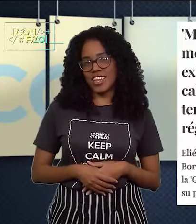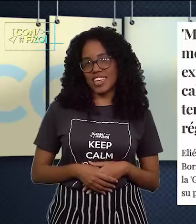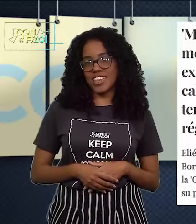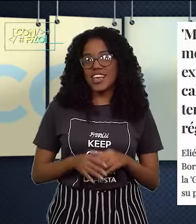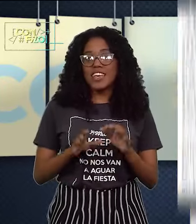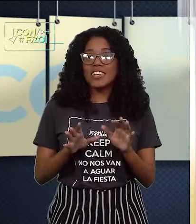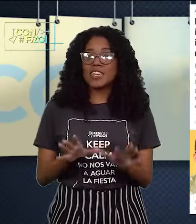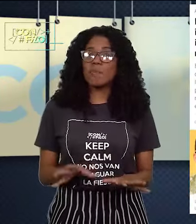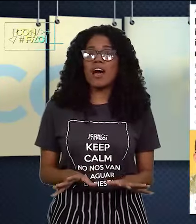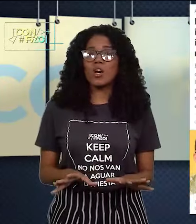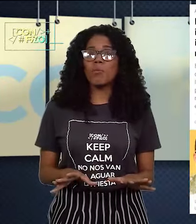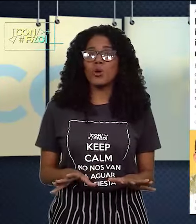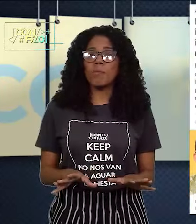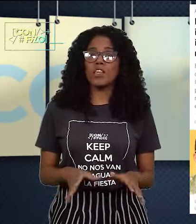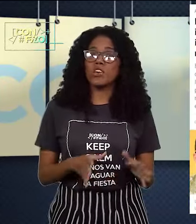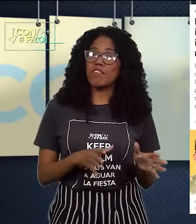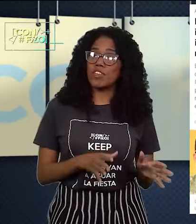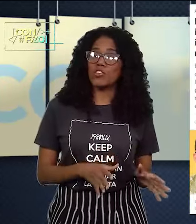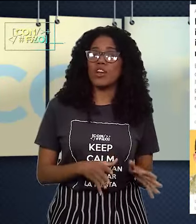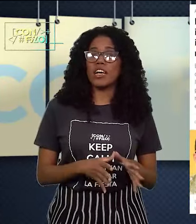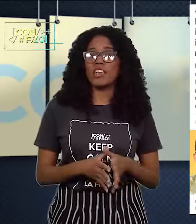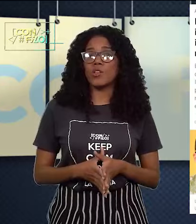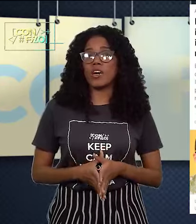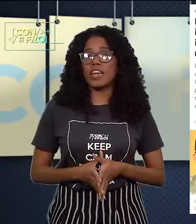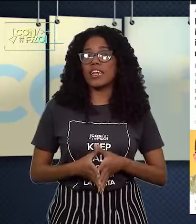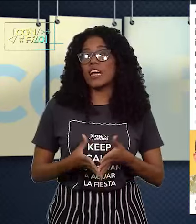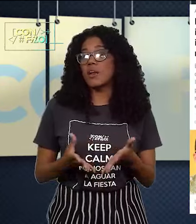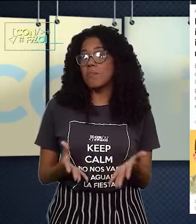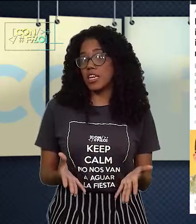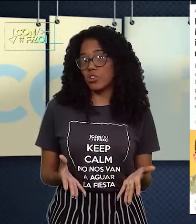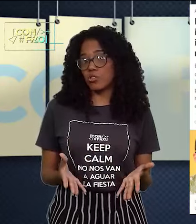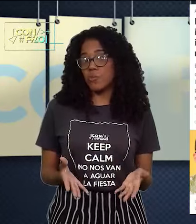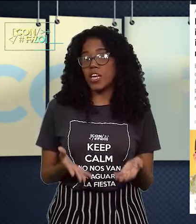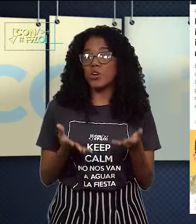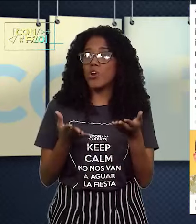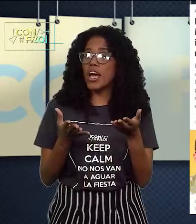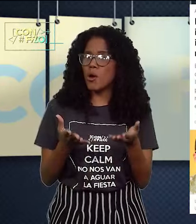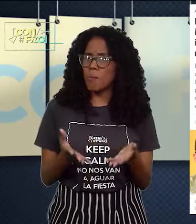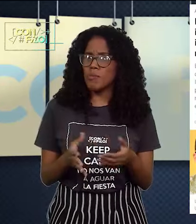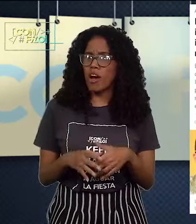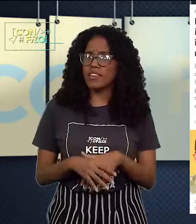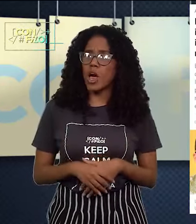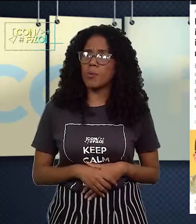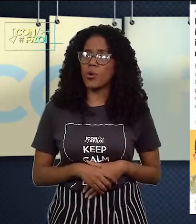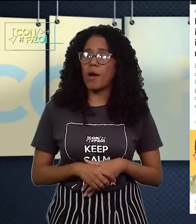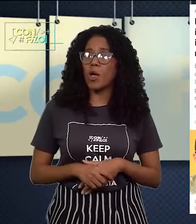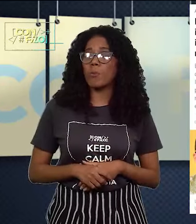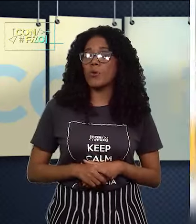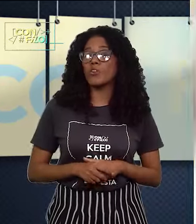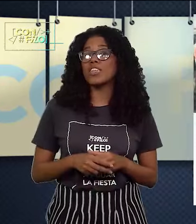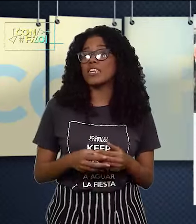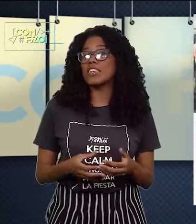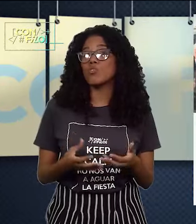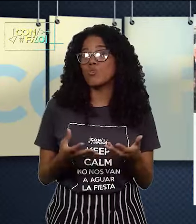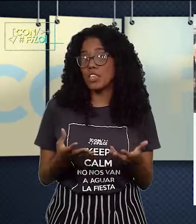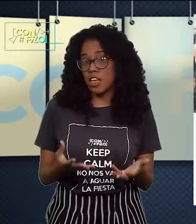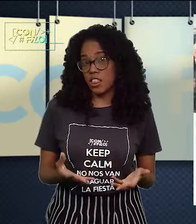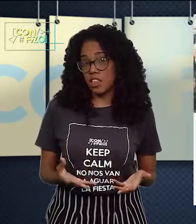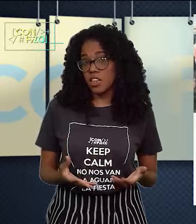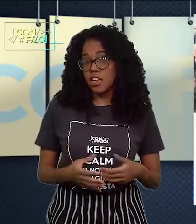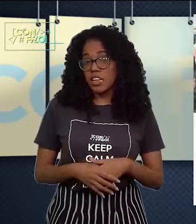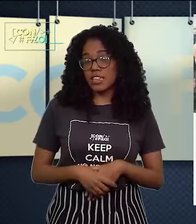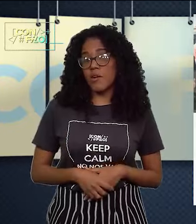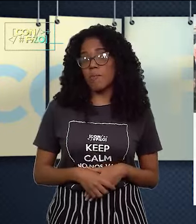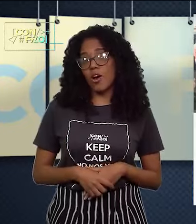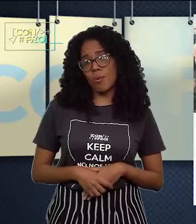sueños de la niñez. Sin embargo, muchos medios y defensores han salido a querer restarles méritos. Incluso ellos mismos han estado preocupados por no sentirse